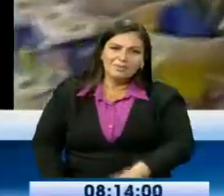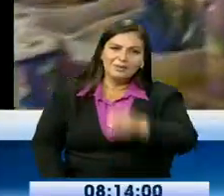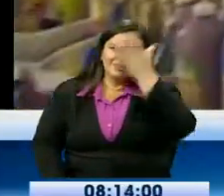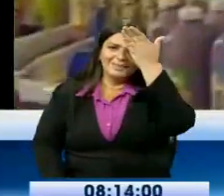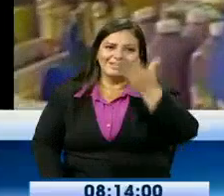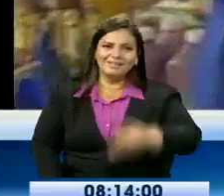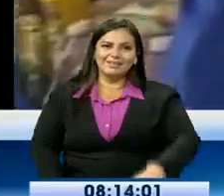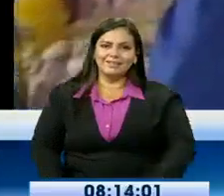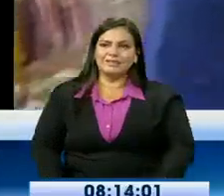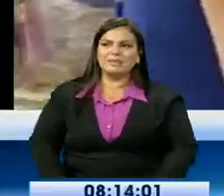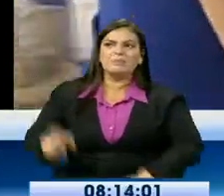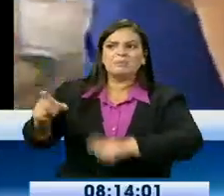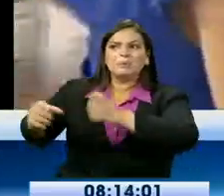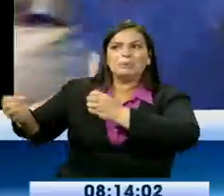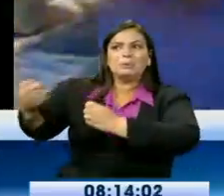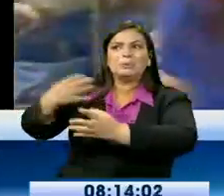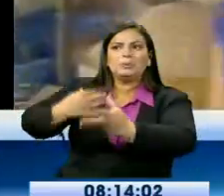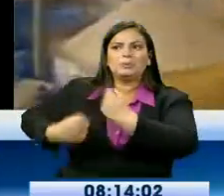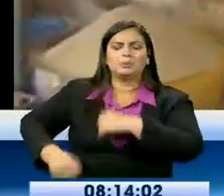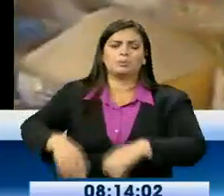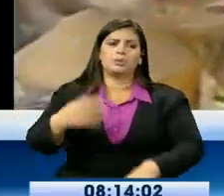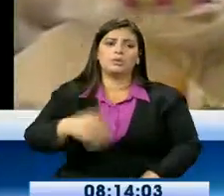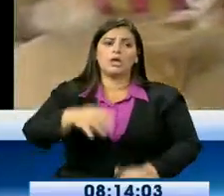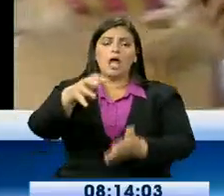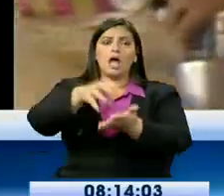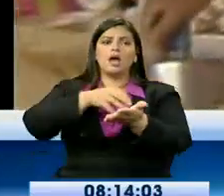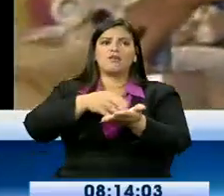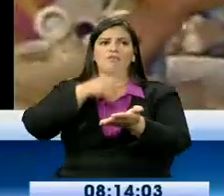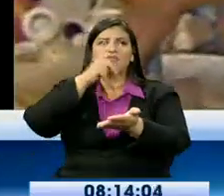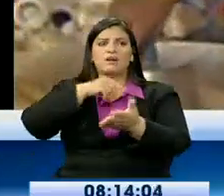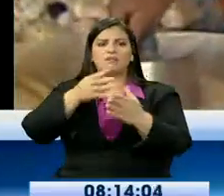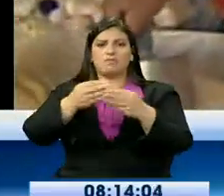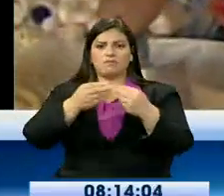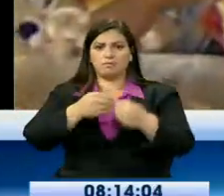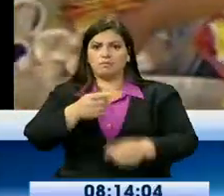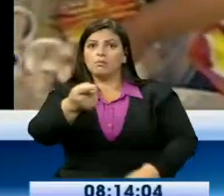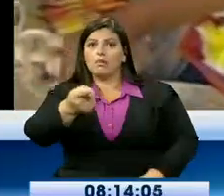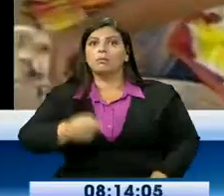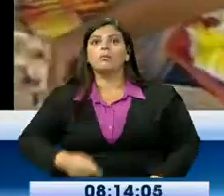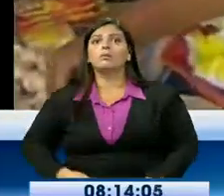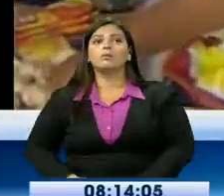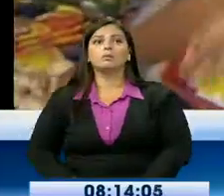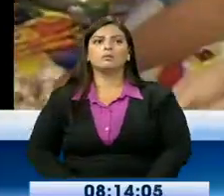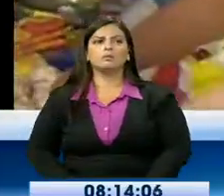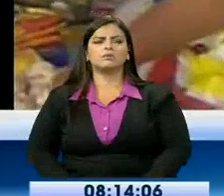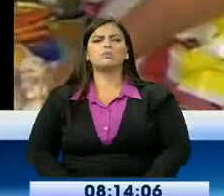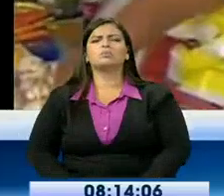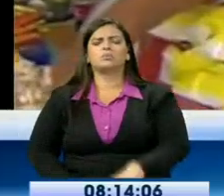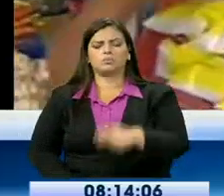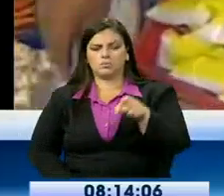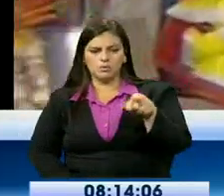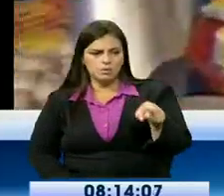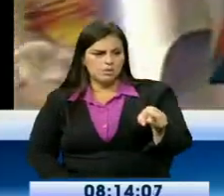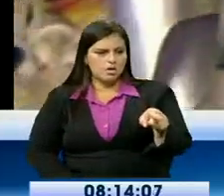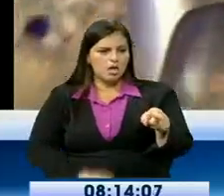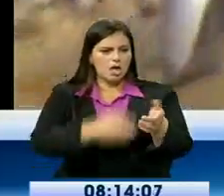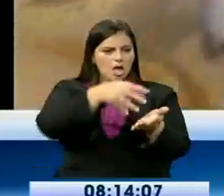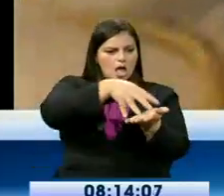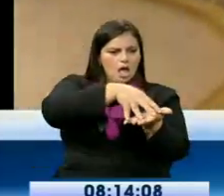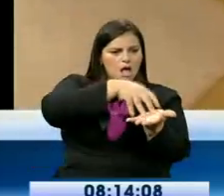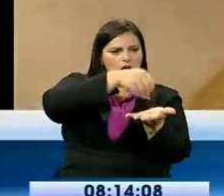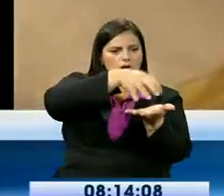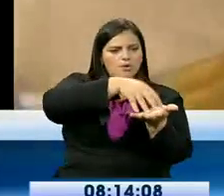días. Por ahí se escucha, no me venda arroz plástico. No. ¿Ustedes cómo pueden diferenciar, o el ama de